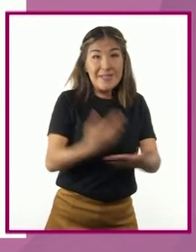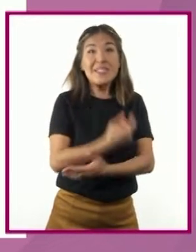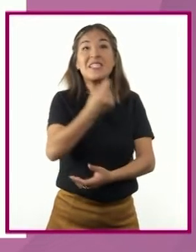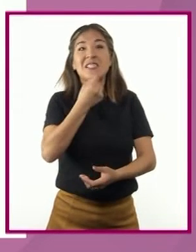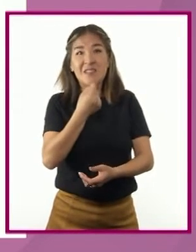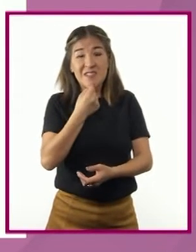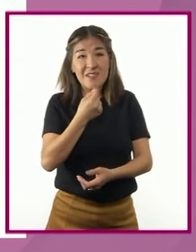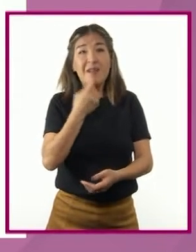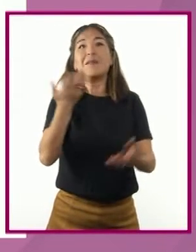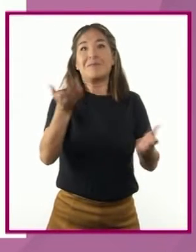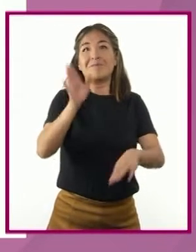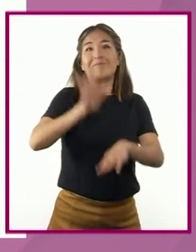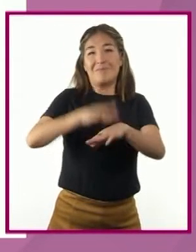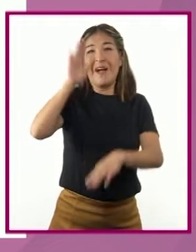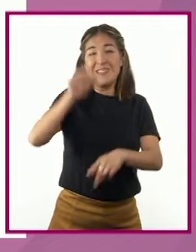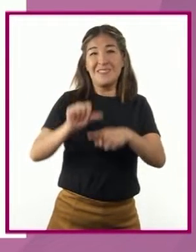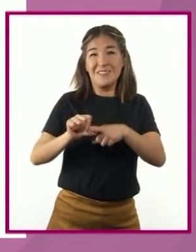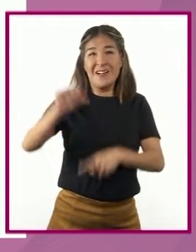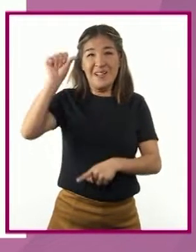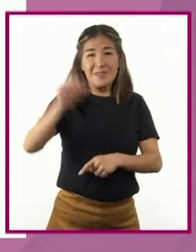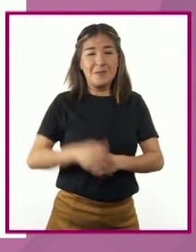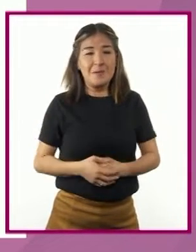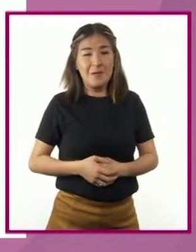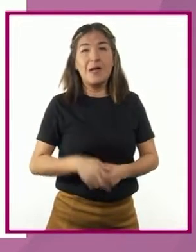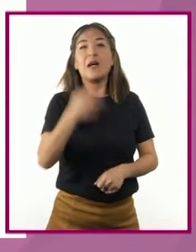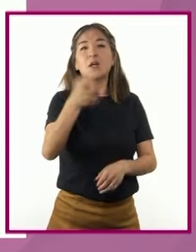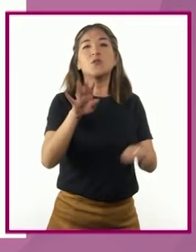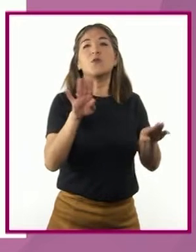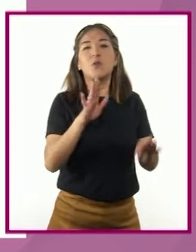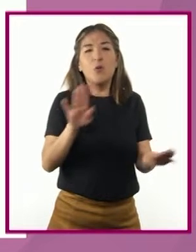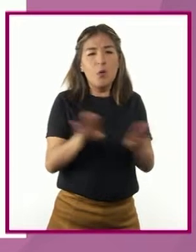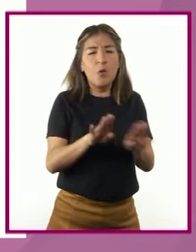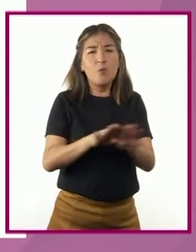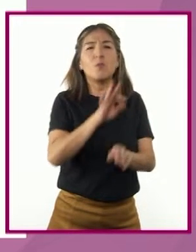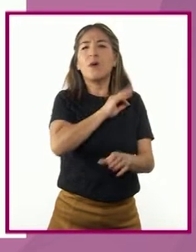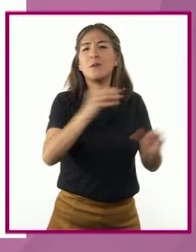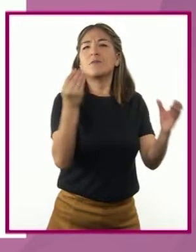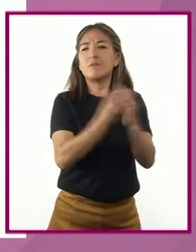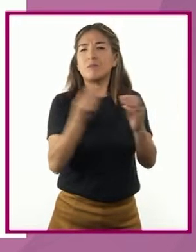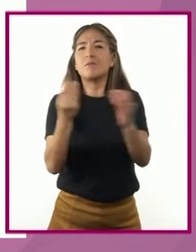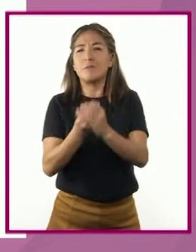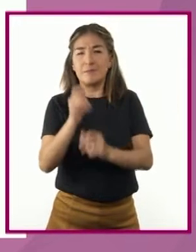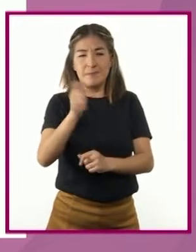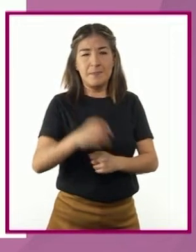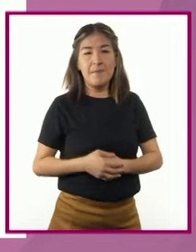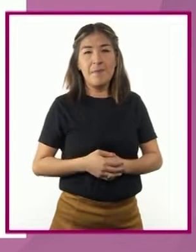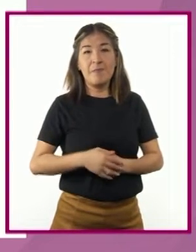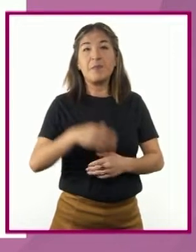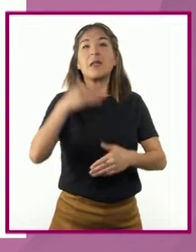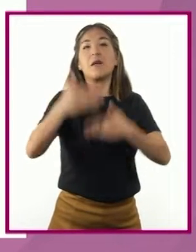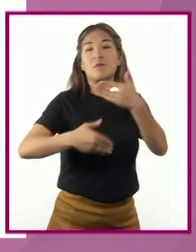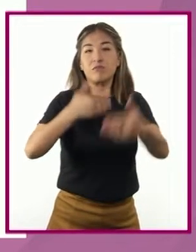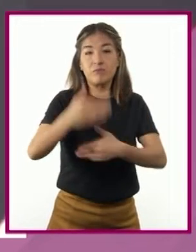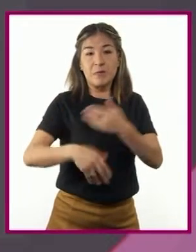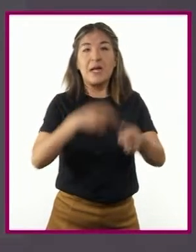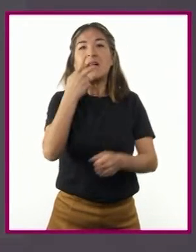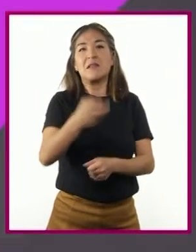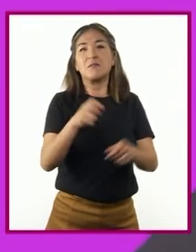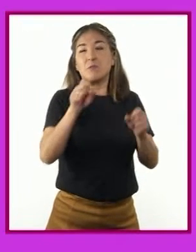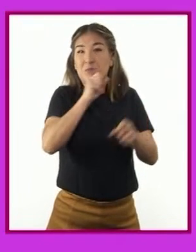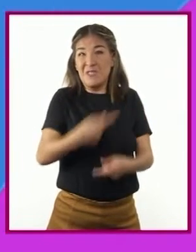son muy altas. Las gráficas de población se pueden clasificar en progresivas,